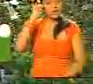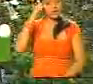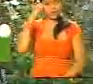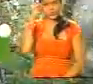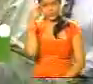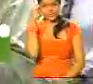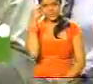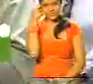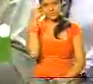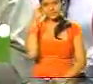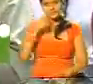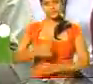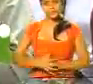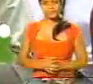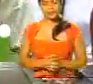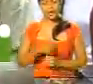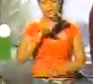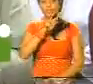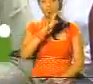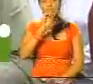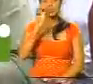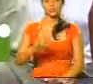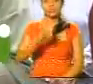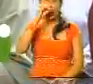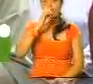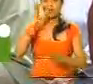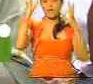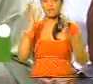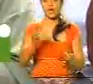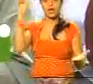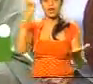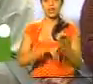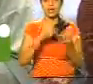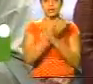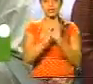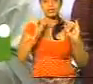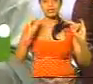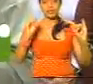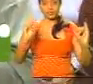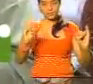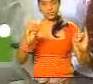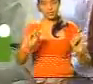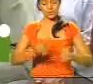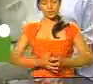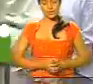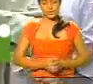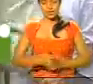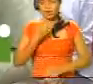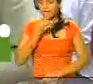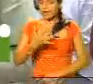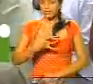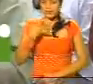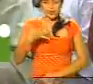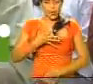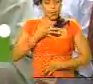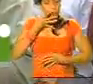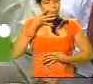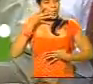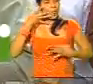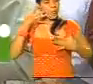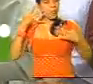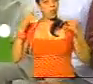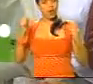de conmemorar los 200 años de la declaración de nuestra independencia, nos sentimos profundamente